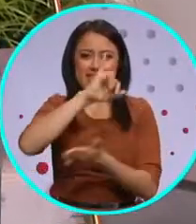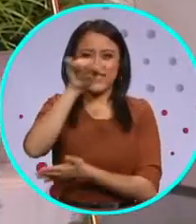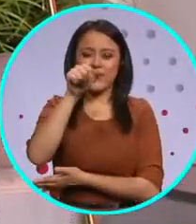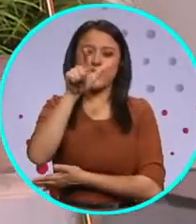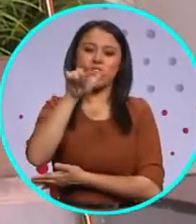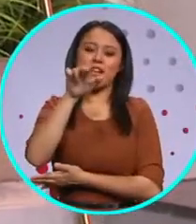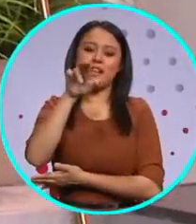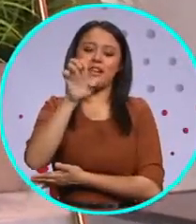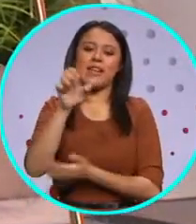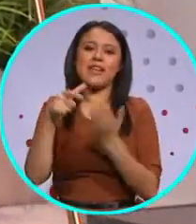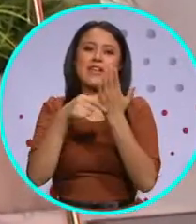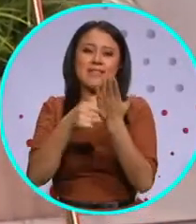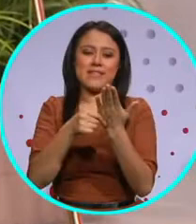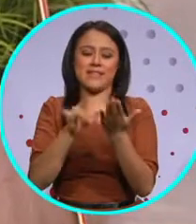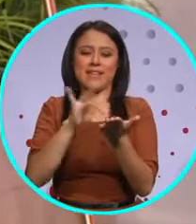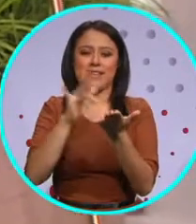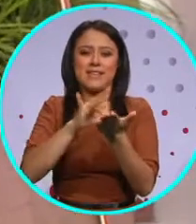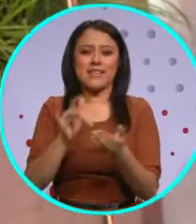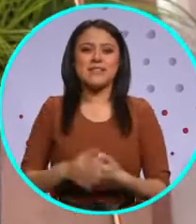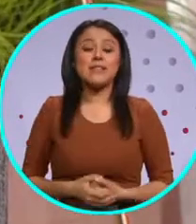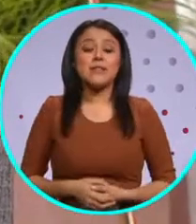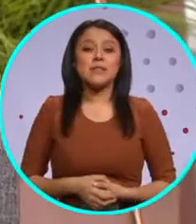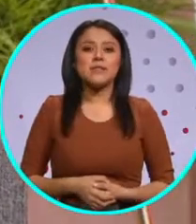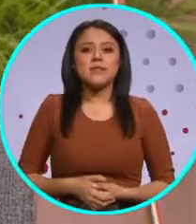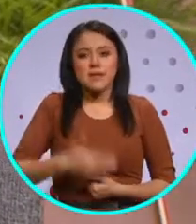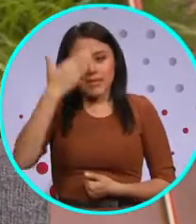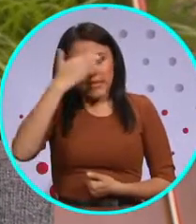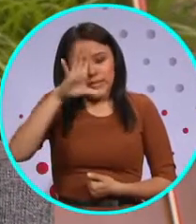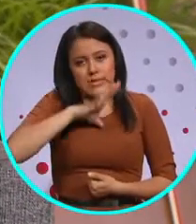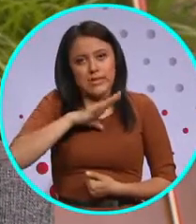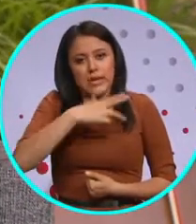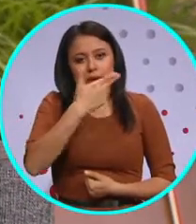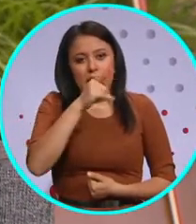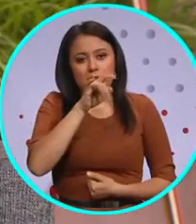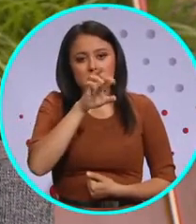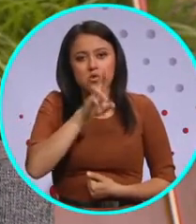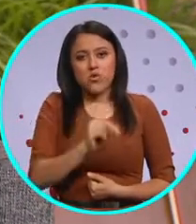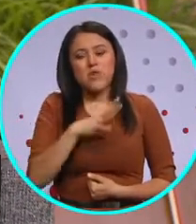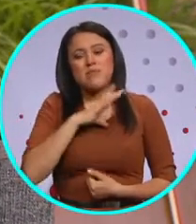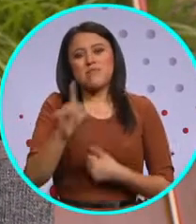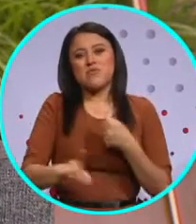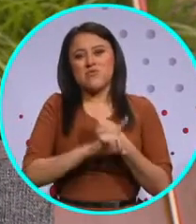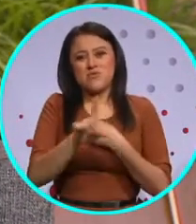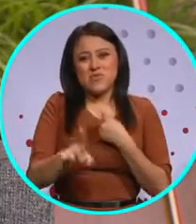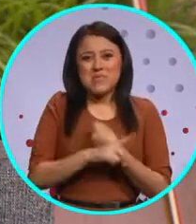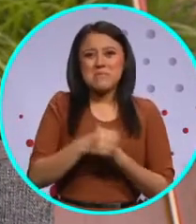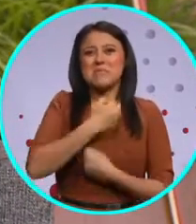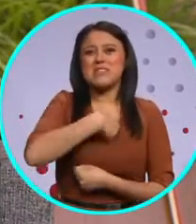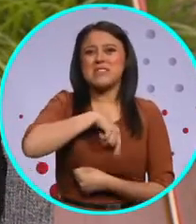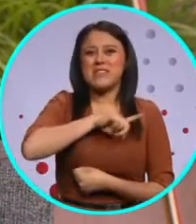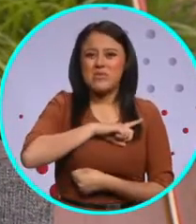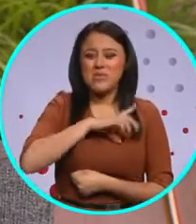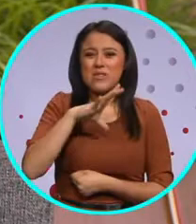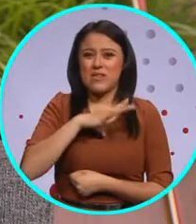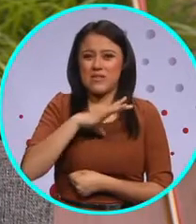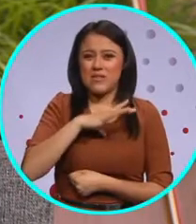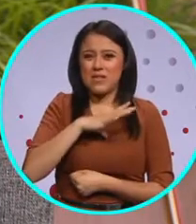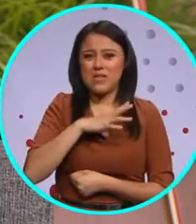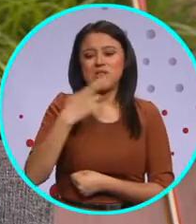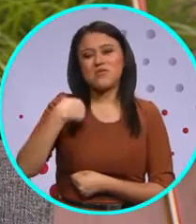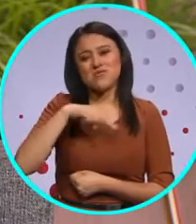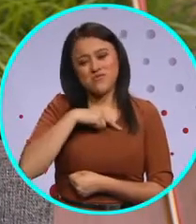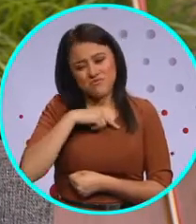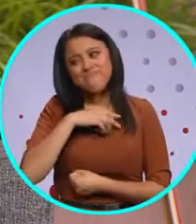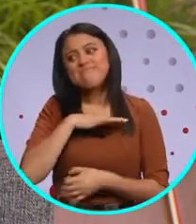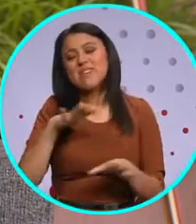jocelyn y pues sin duda entendemos el señor héctor cuando tenemos problemas de salud con tenemos cualquier tipo de problema pues sin duda la